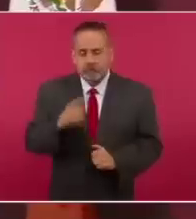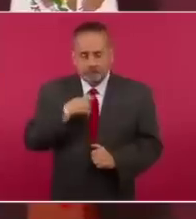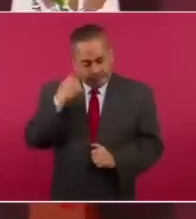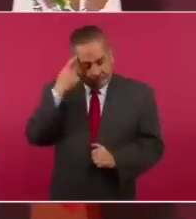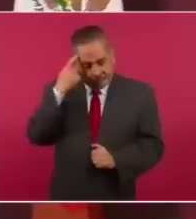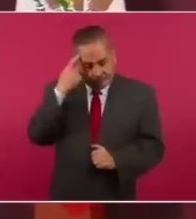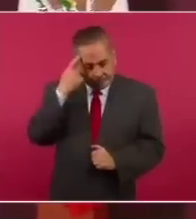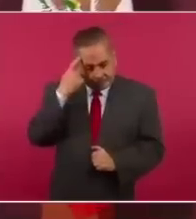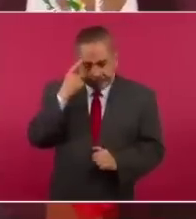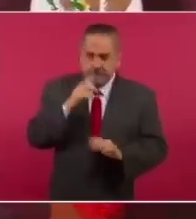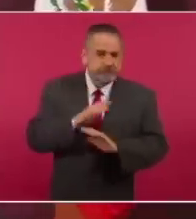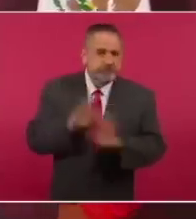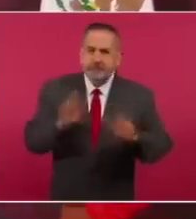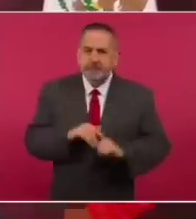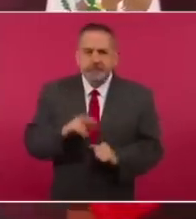prefiera